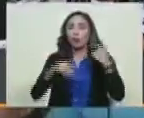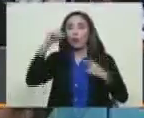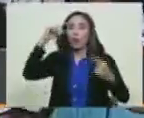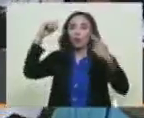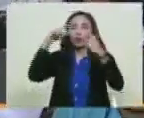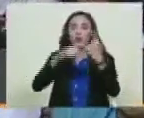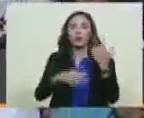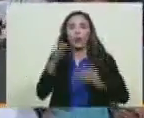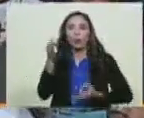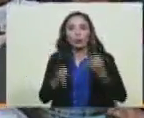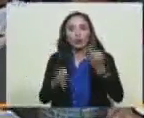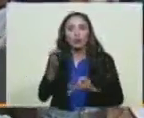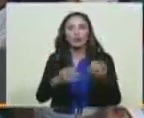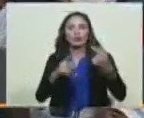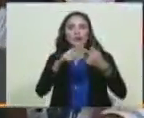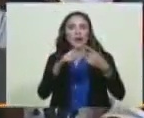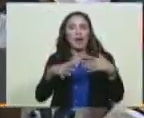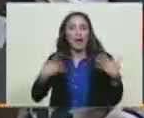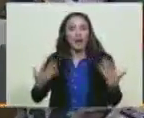de felicidad